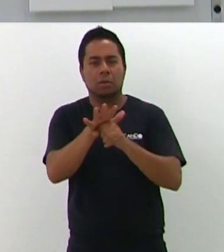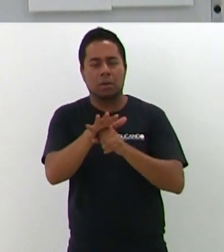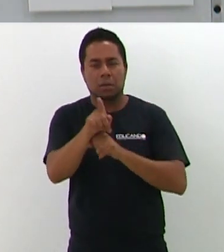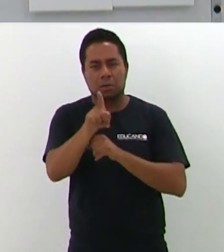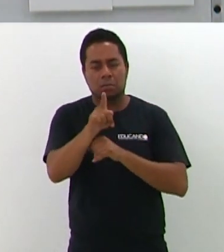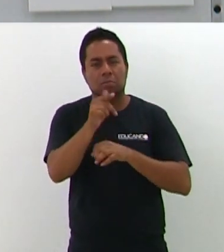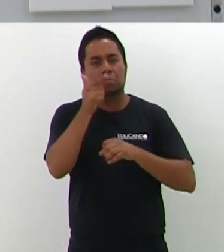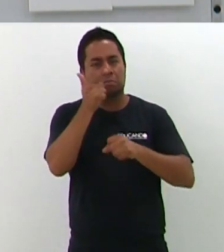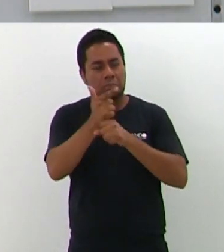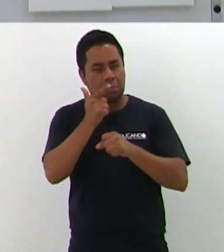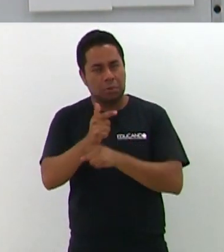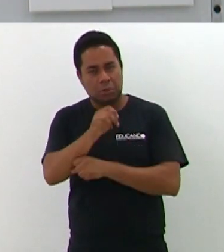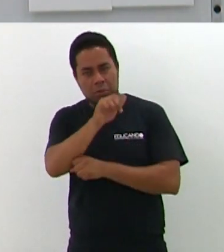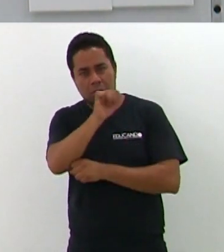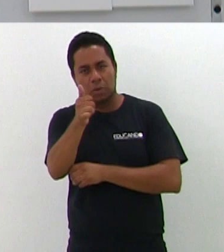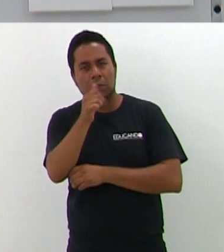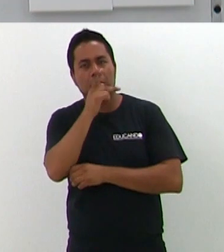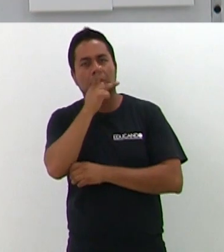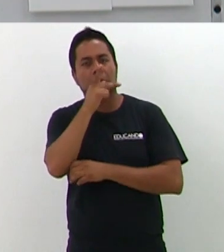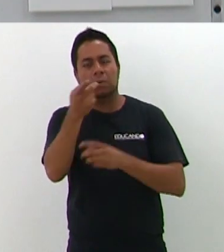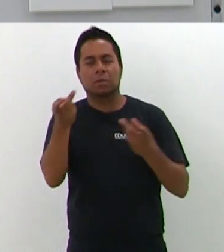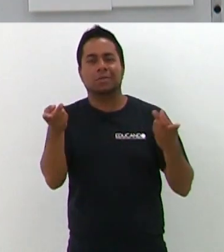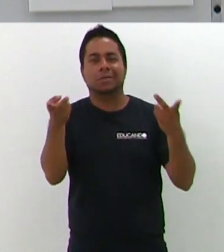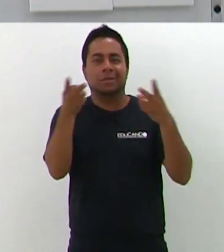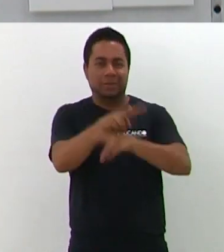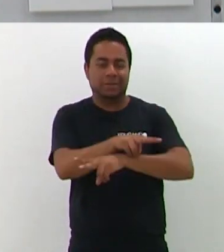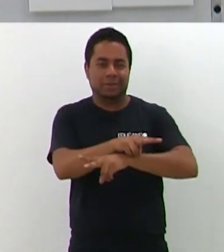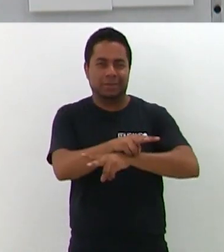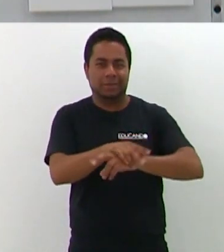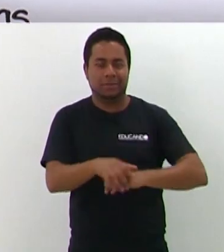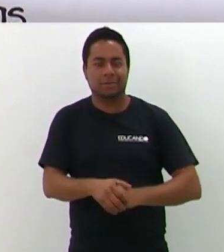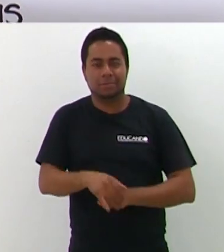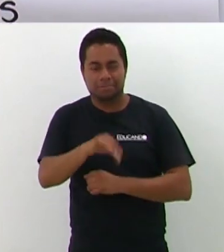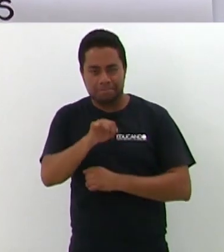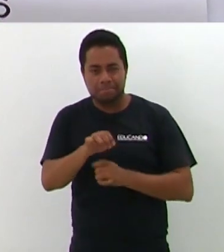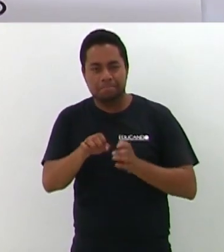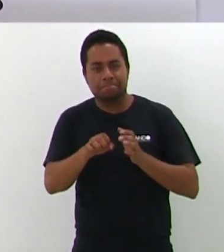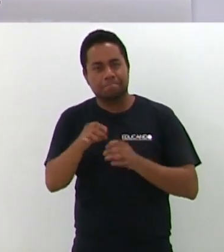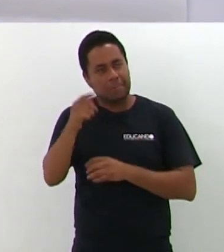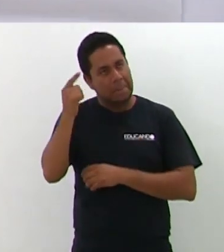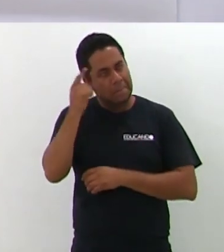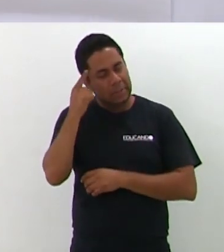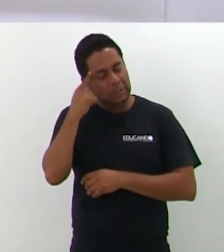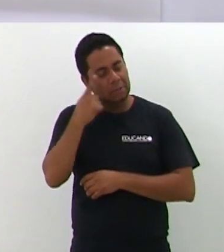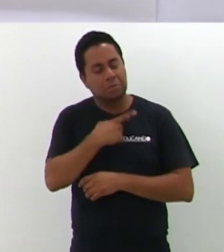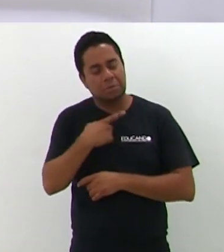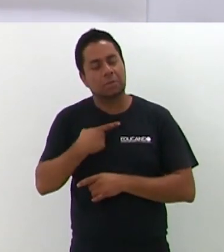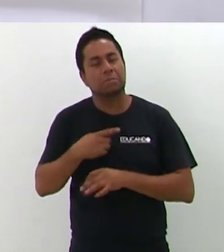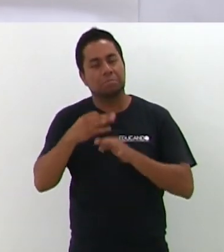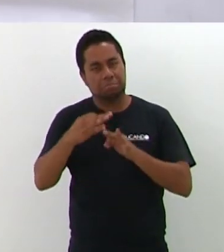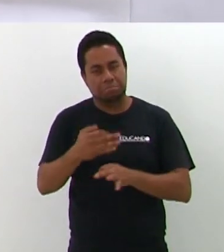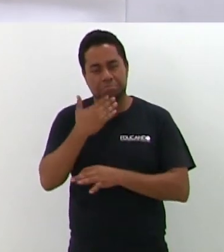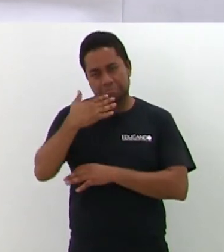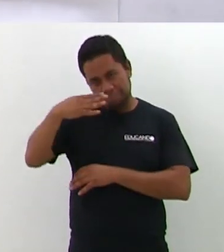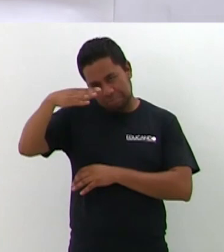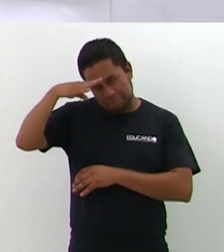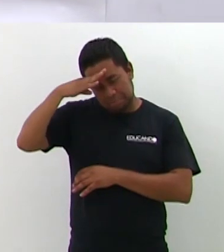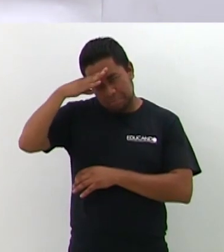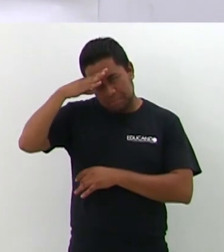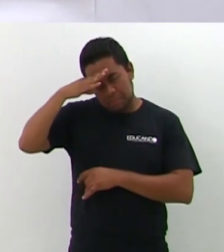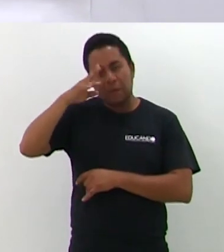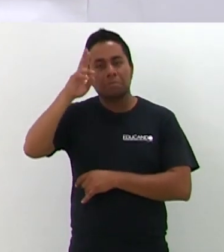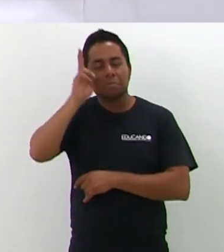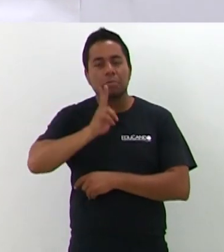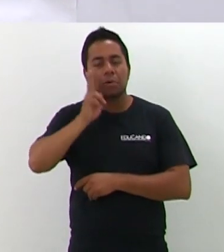puedas reconocer otras palabras que son contrarias. Así que tienes que estar pensando en ellas, ¿sí? Vamos a ver